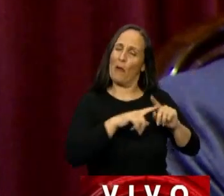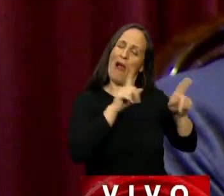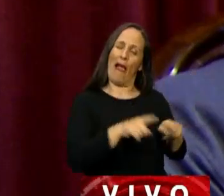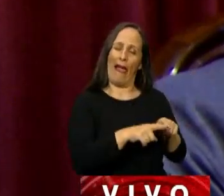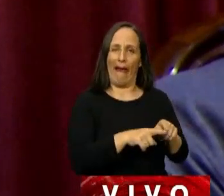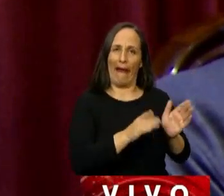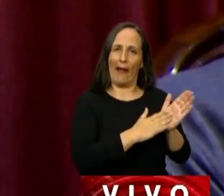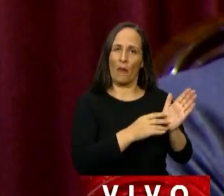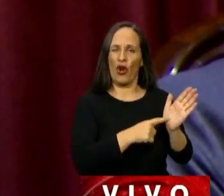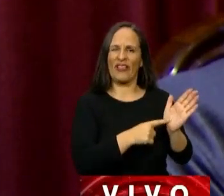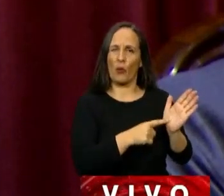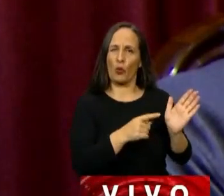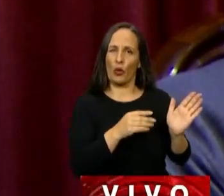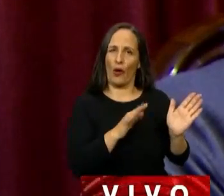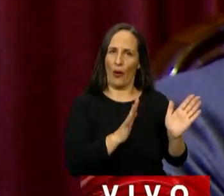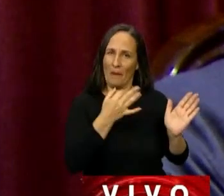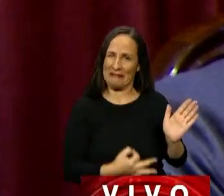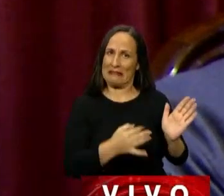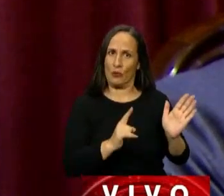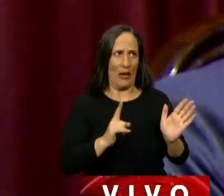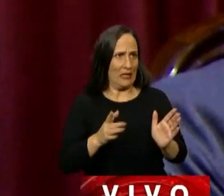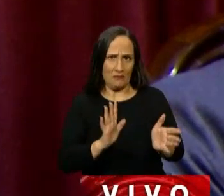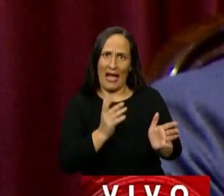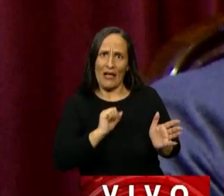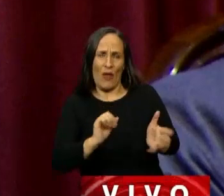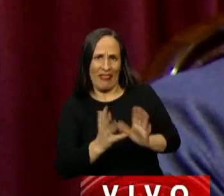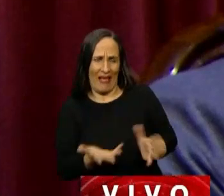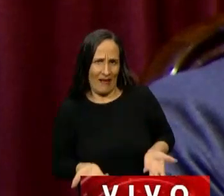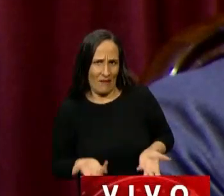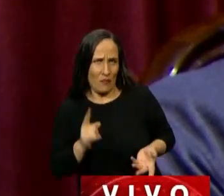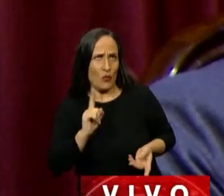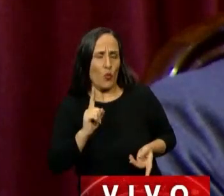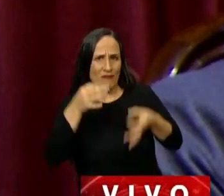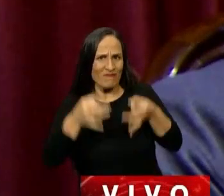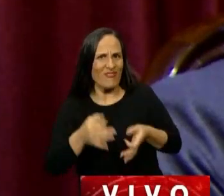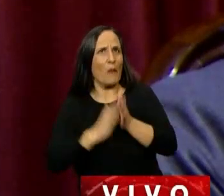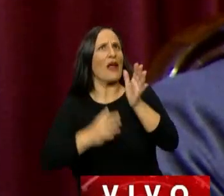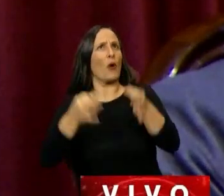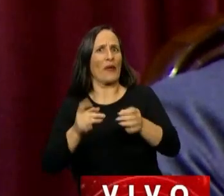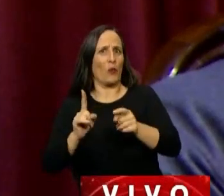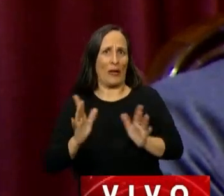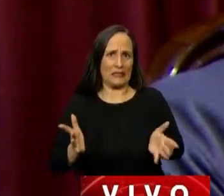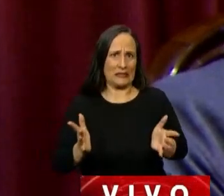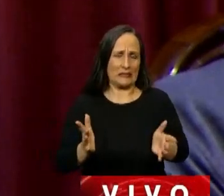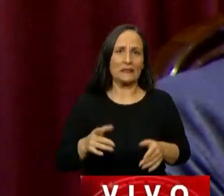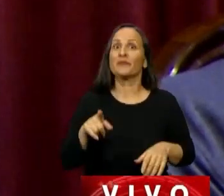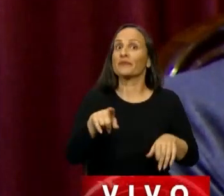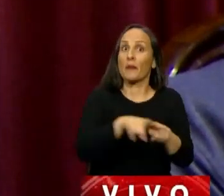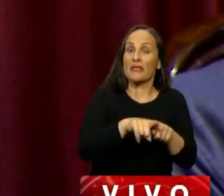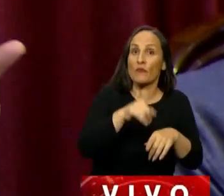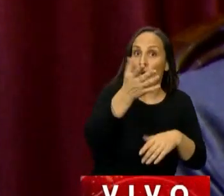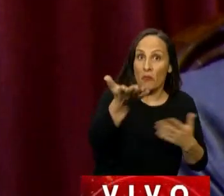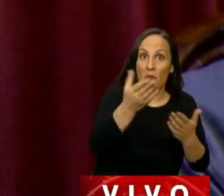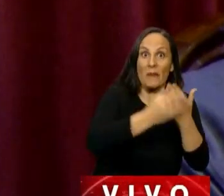como fraude laboral. Le doy algunos ejemplos, presidente. Por ejemplo, en el propio Ministerio de Economía,